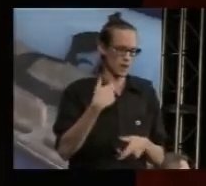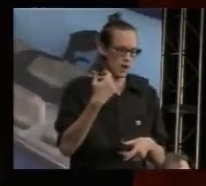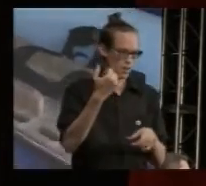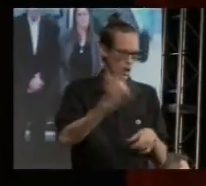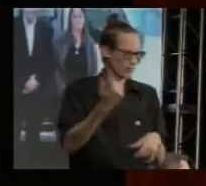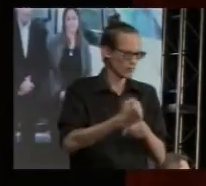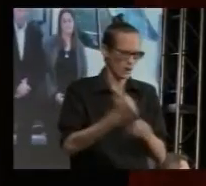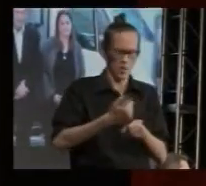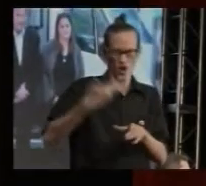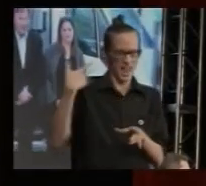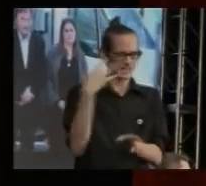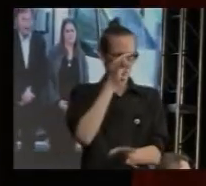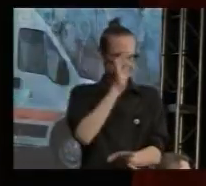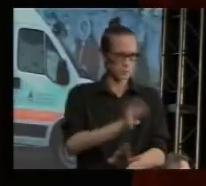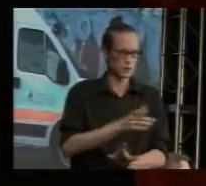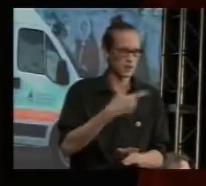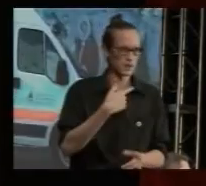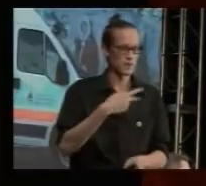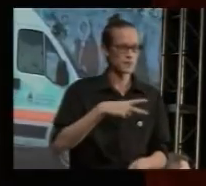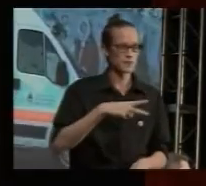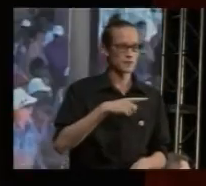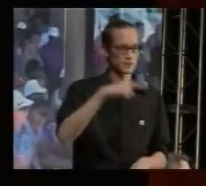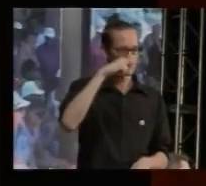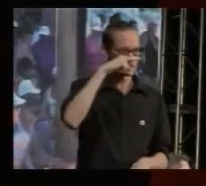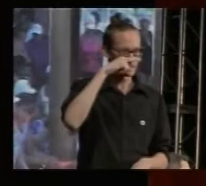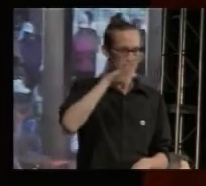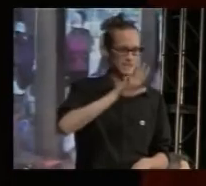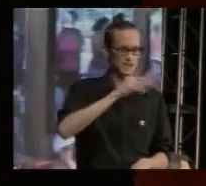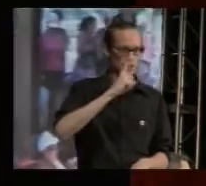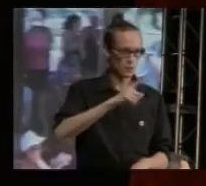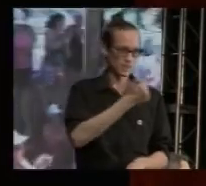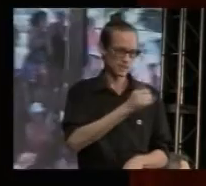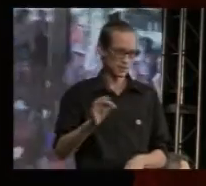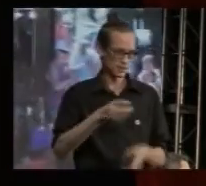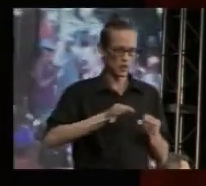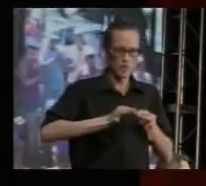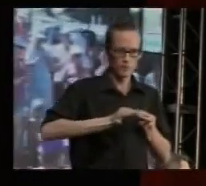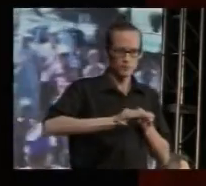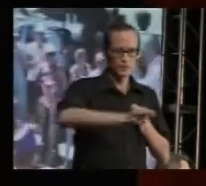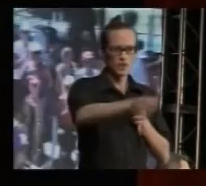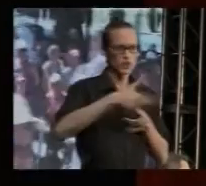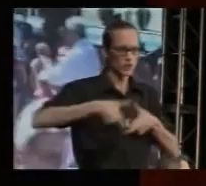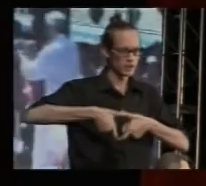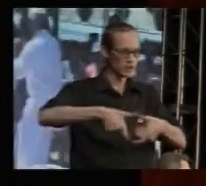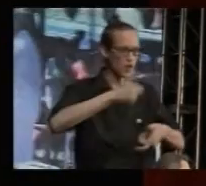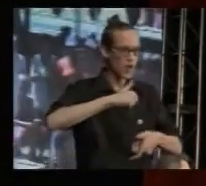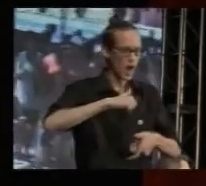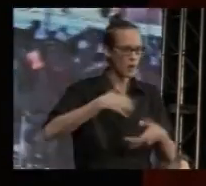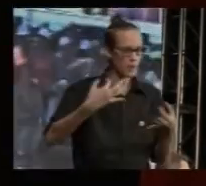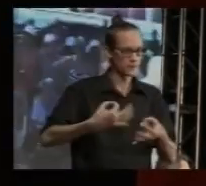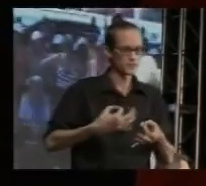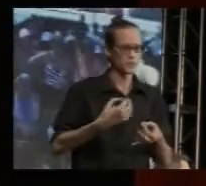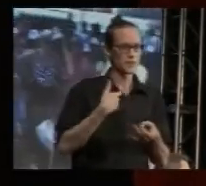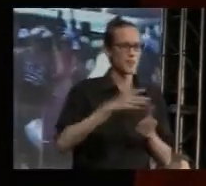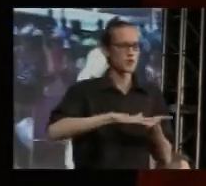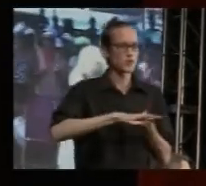precedentes. Se tendieron más de 5.600 metros de cañería de agua potable, solucionando problemas en